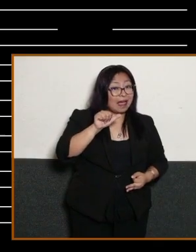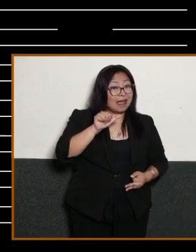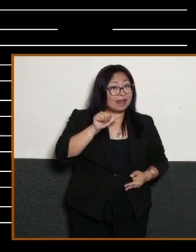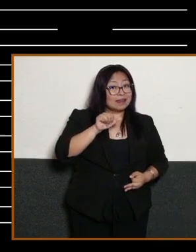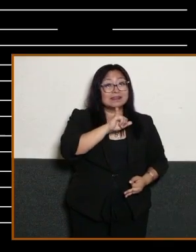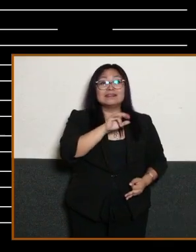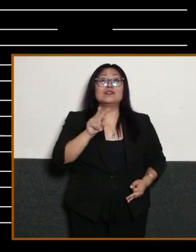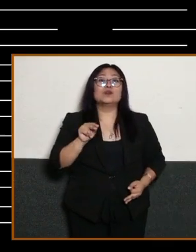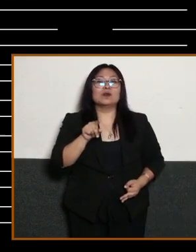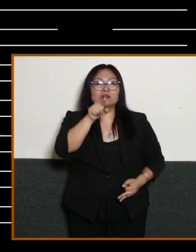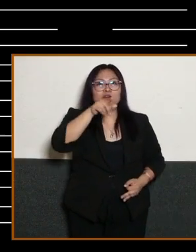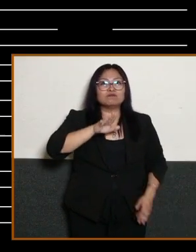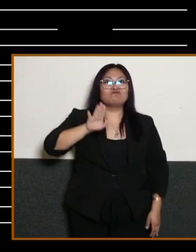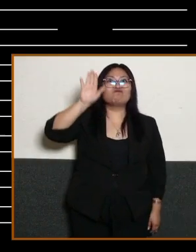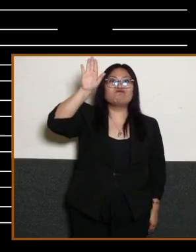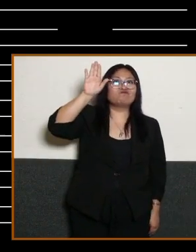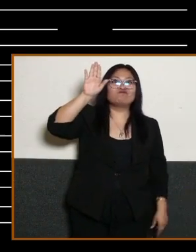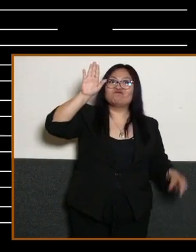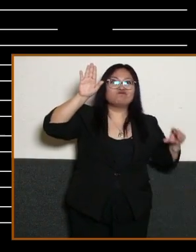A ver, levanten la mano los que digan que no.